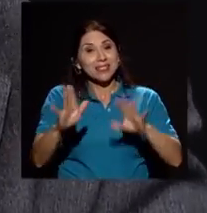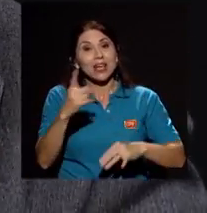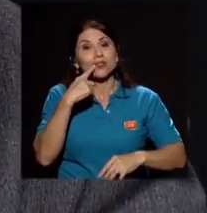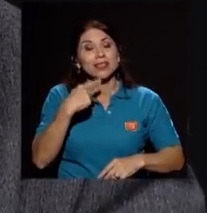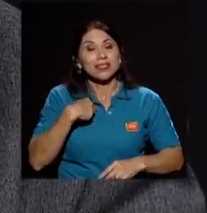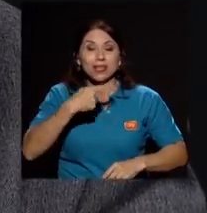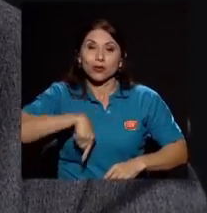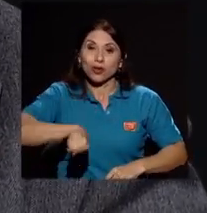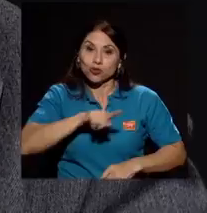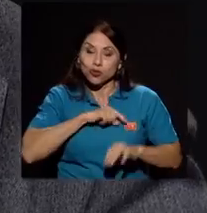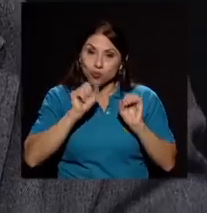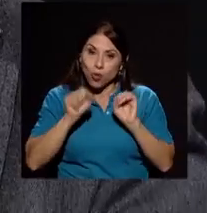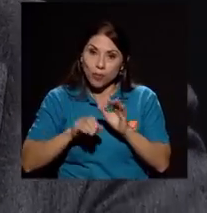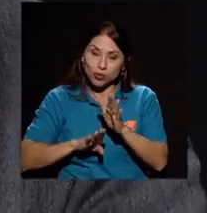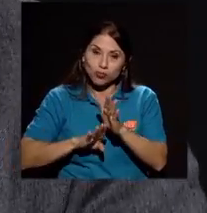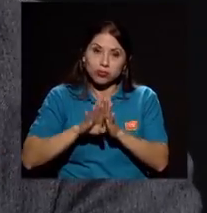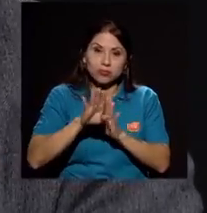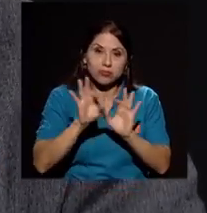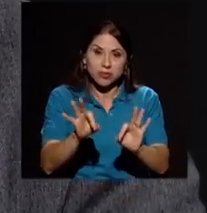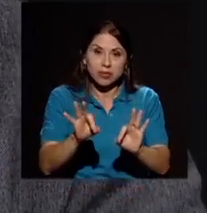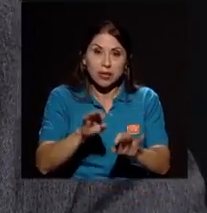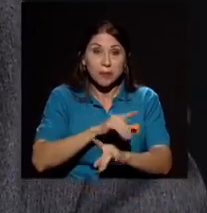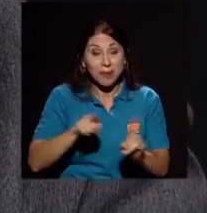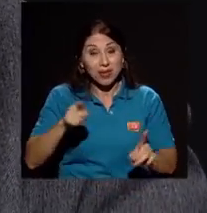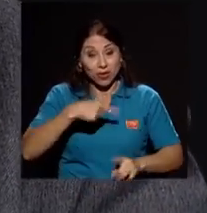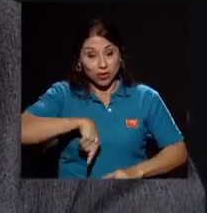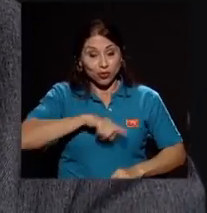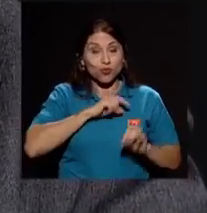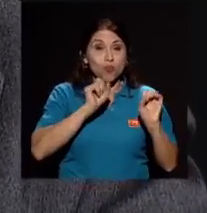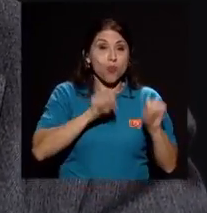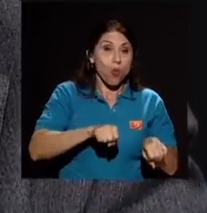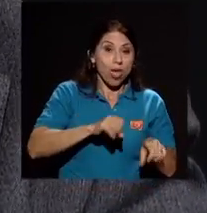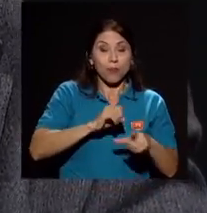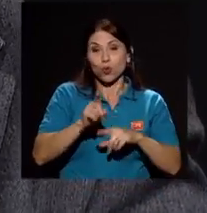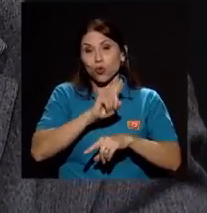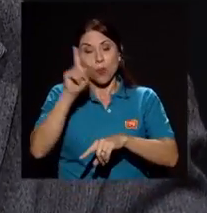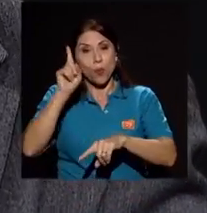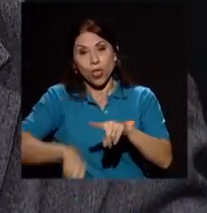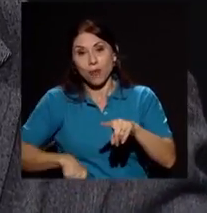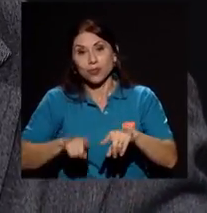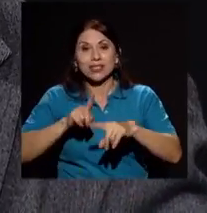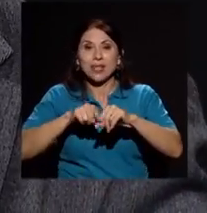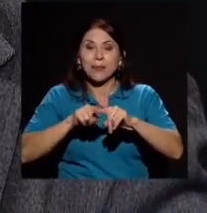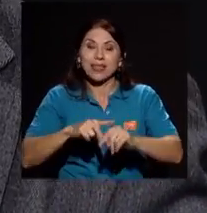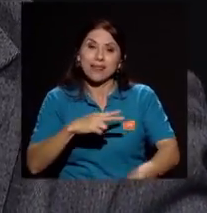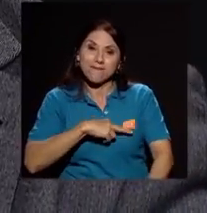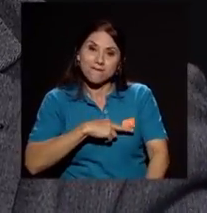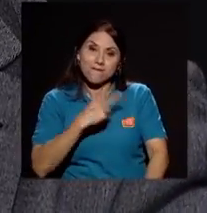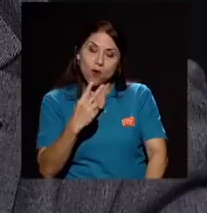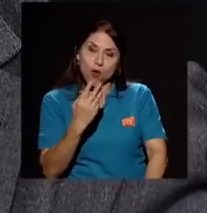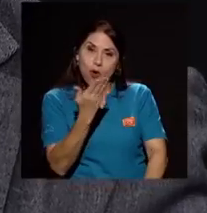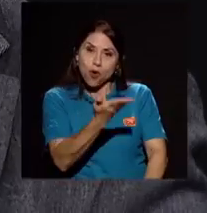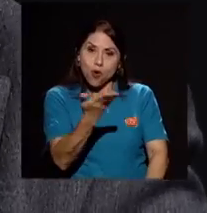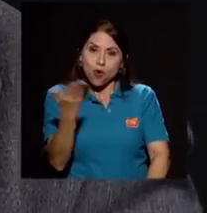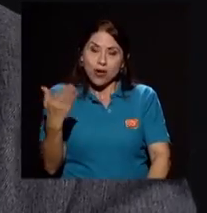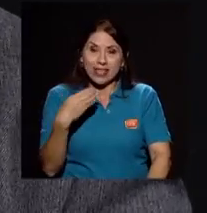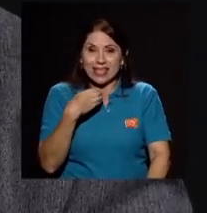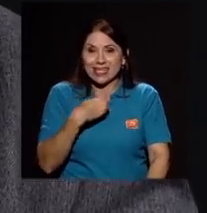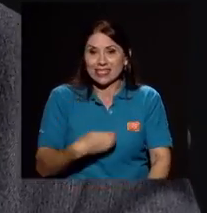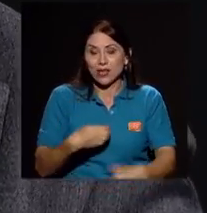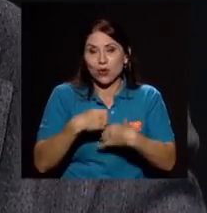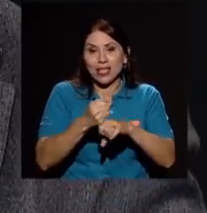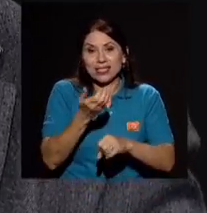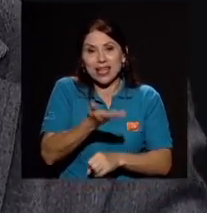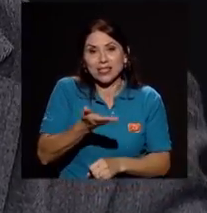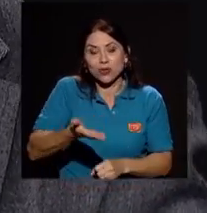avanzar en esa dirección que lo podamos hacer uno va a depender de la voluntad del deseo que tengamos y hacer las